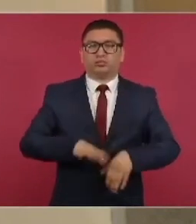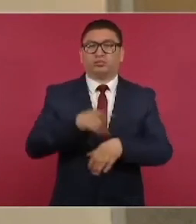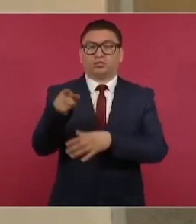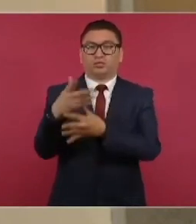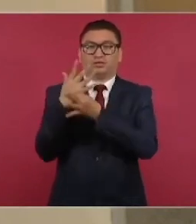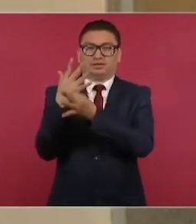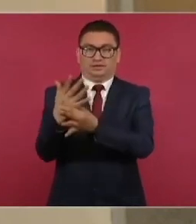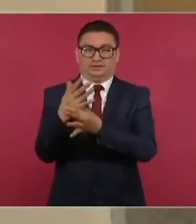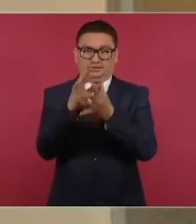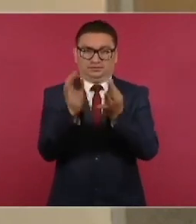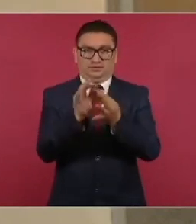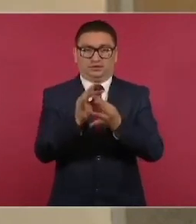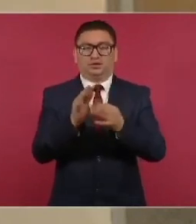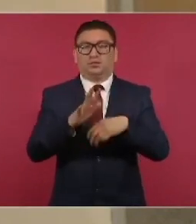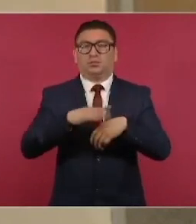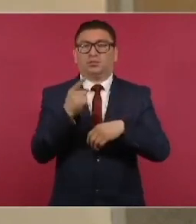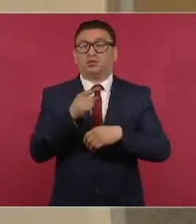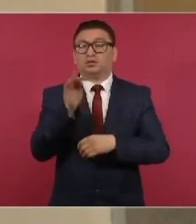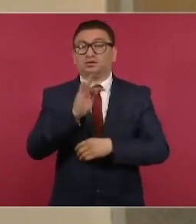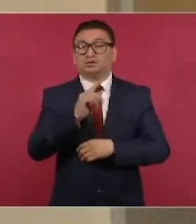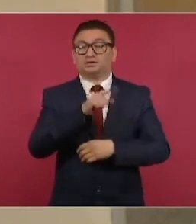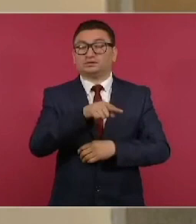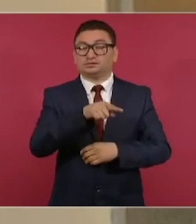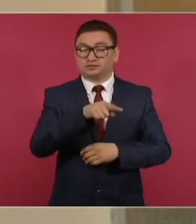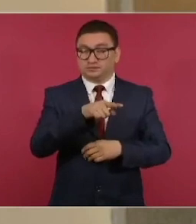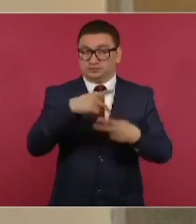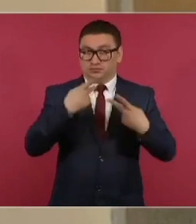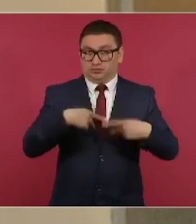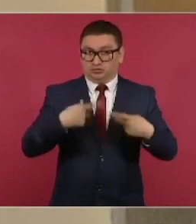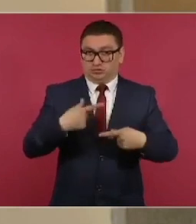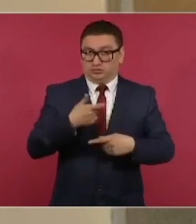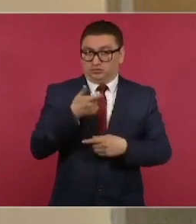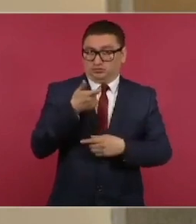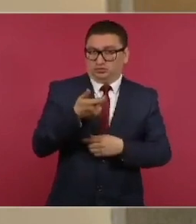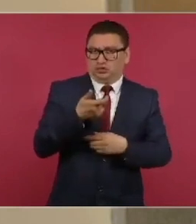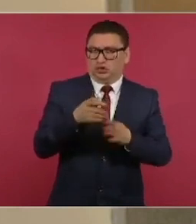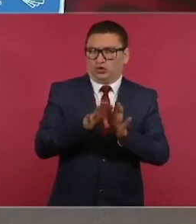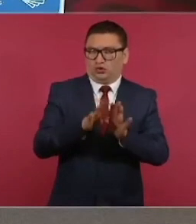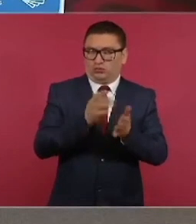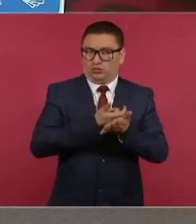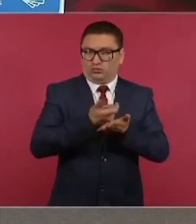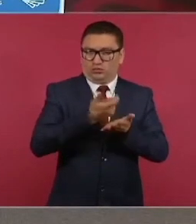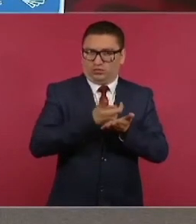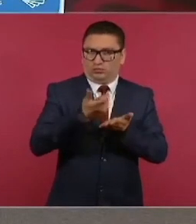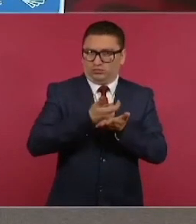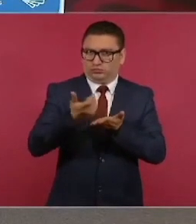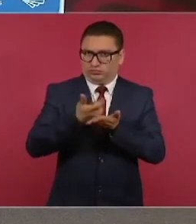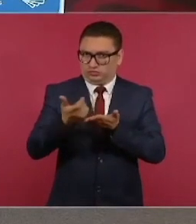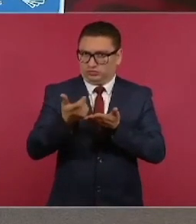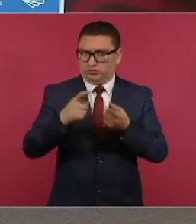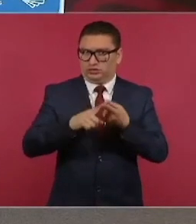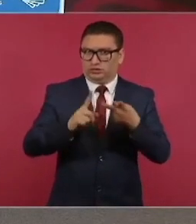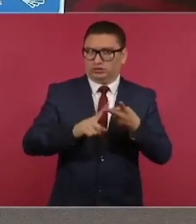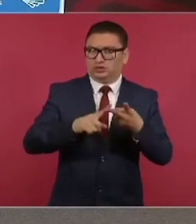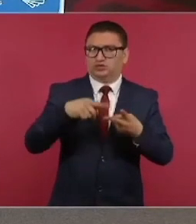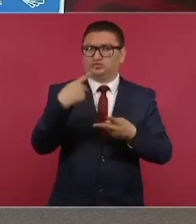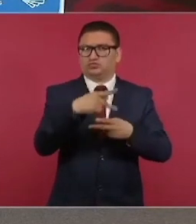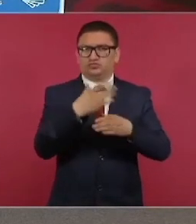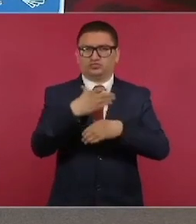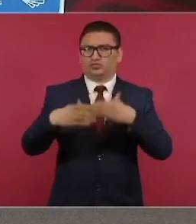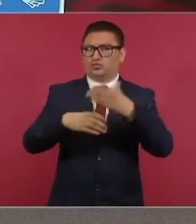argumento de que no basta que exista desproporción entre lo que percibió el imputado y su haber